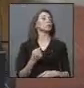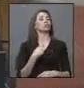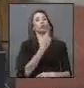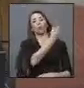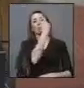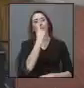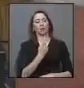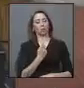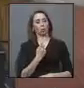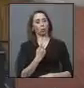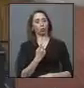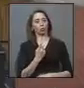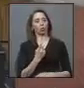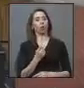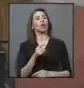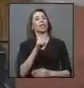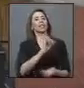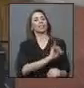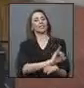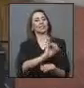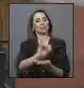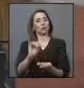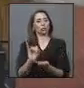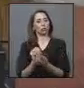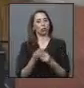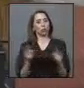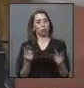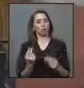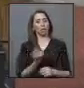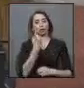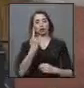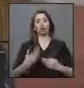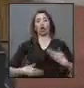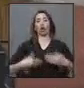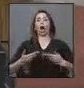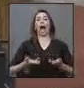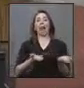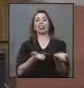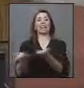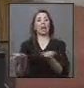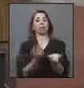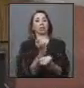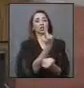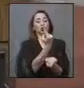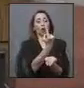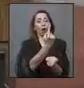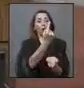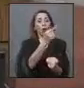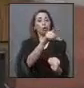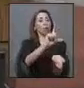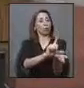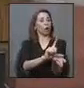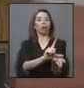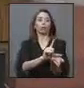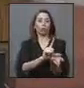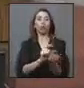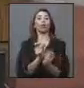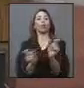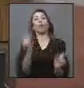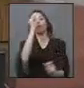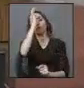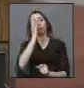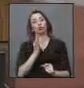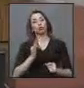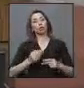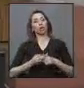yo me pregunto, ¿es que acaso las entidades públicas se atienden solas? No, pues, la fuerza laboral de los funcionarios públicos